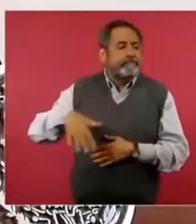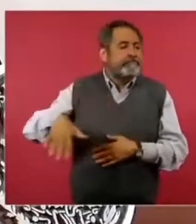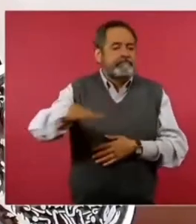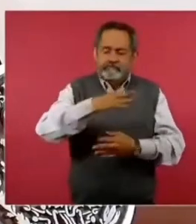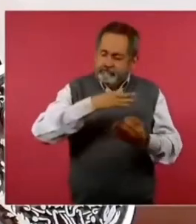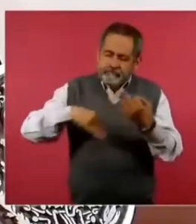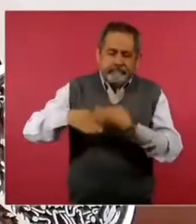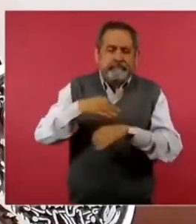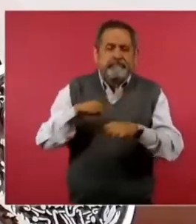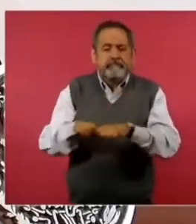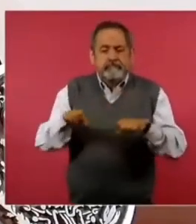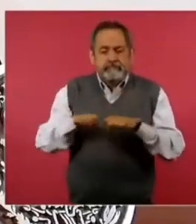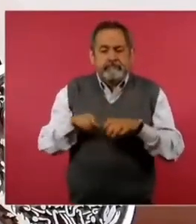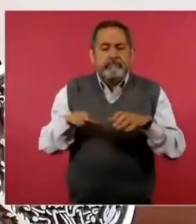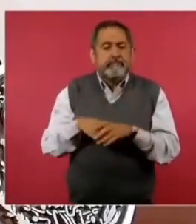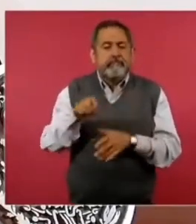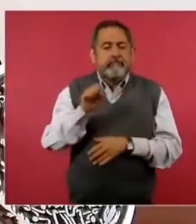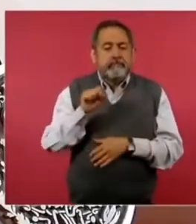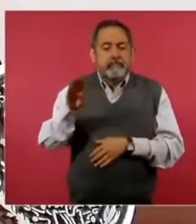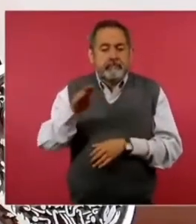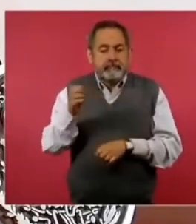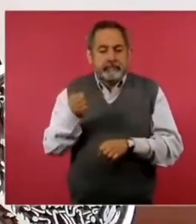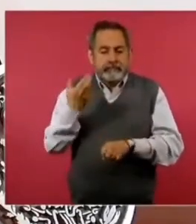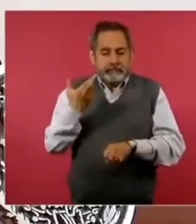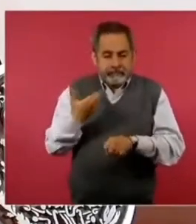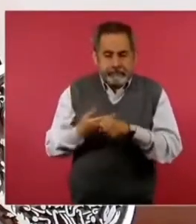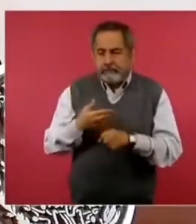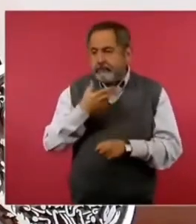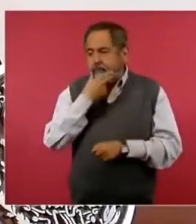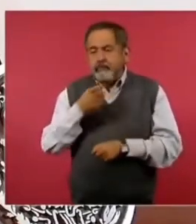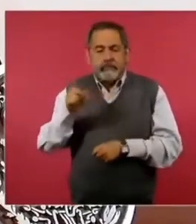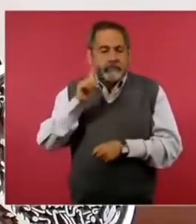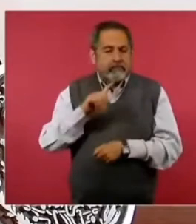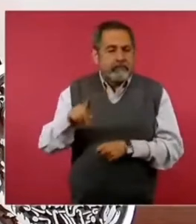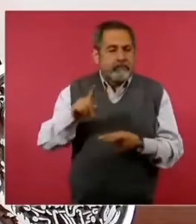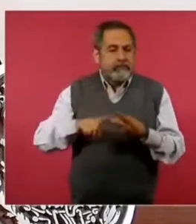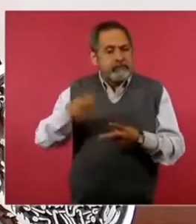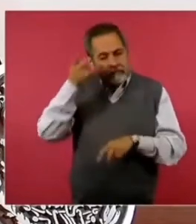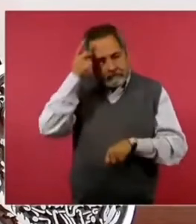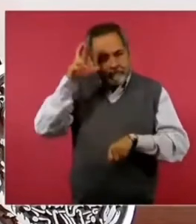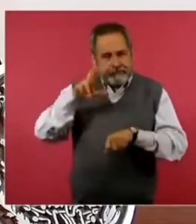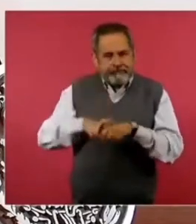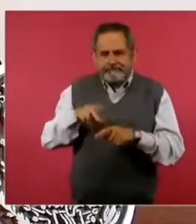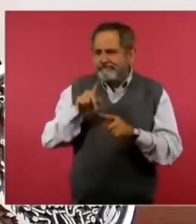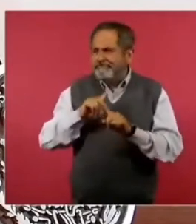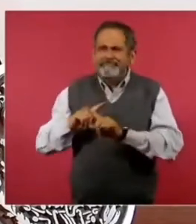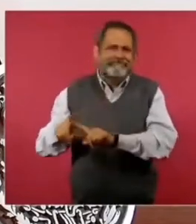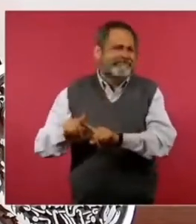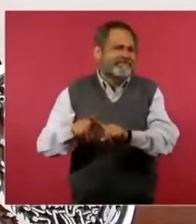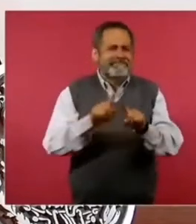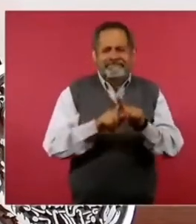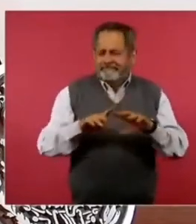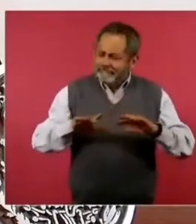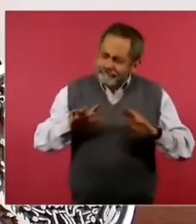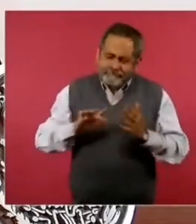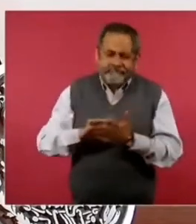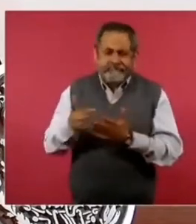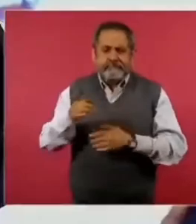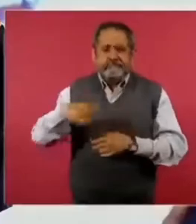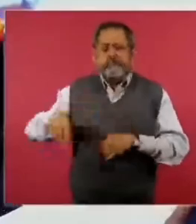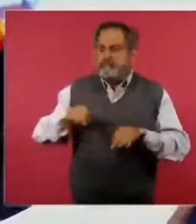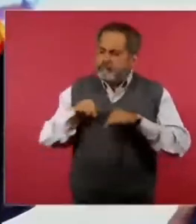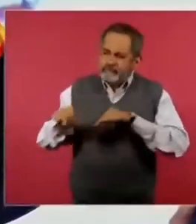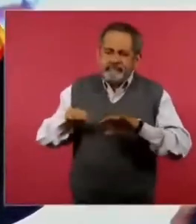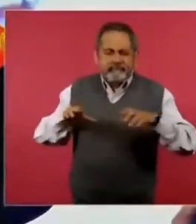el equipo, de los subsecretarios, de las subsecretarias y de todos los directores para trabajar por el bien de la educación